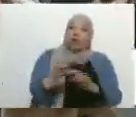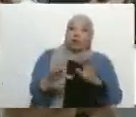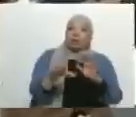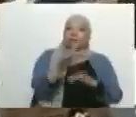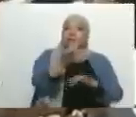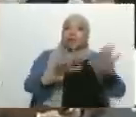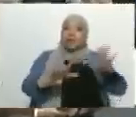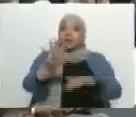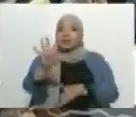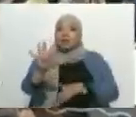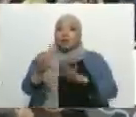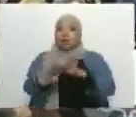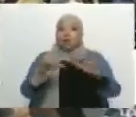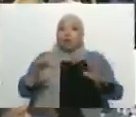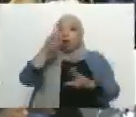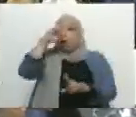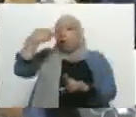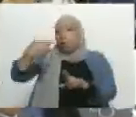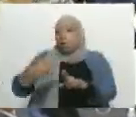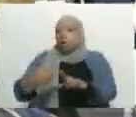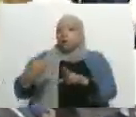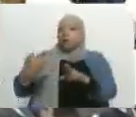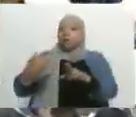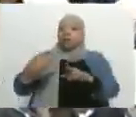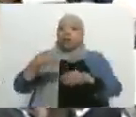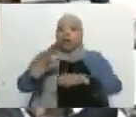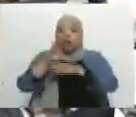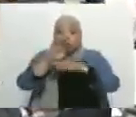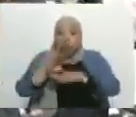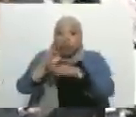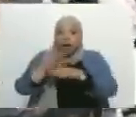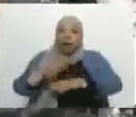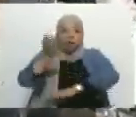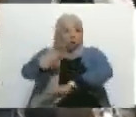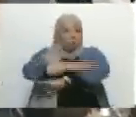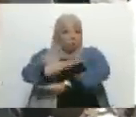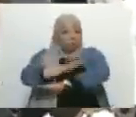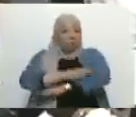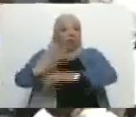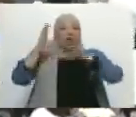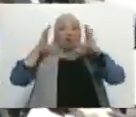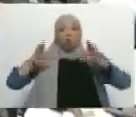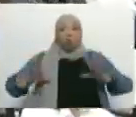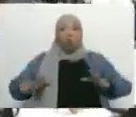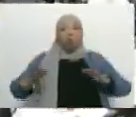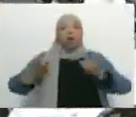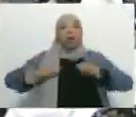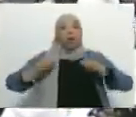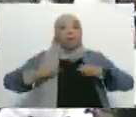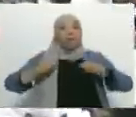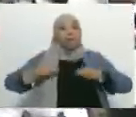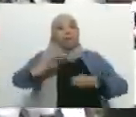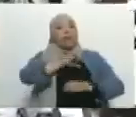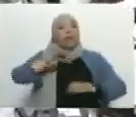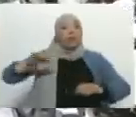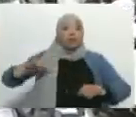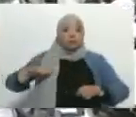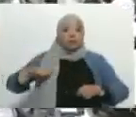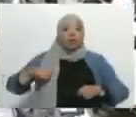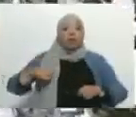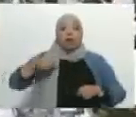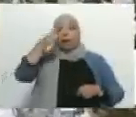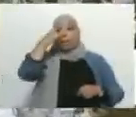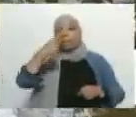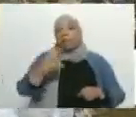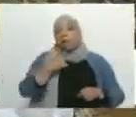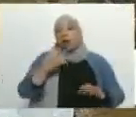se refiere al derecho al honor, a la reputación, a la propia imagen, a la vida privada e intimidad familiar.